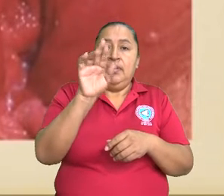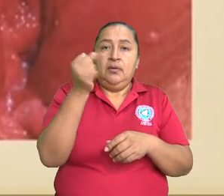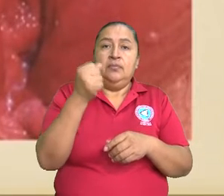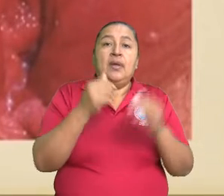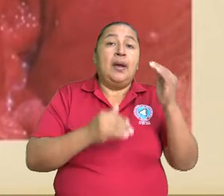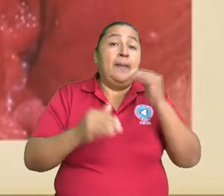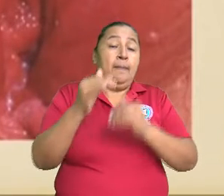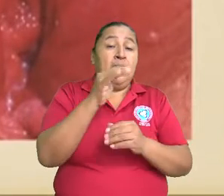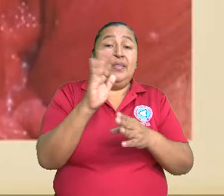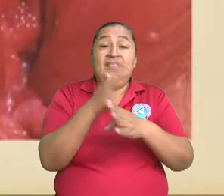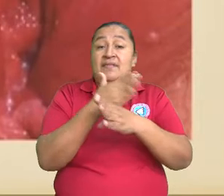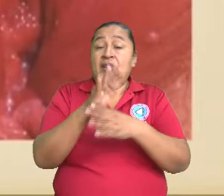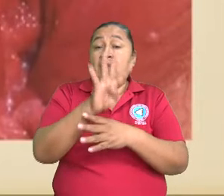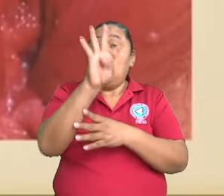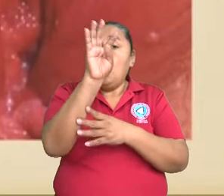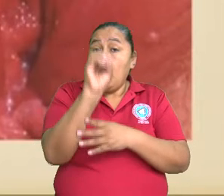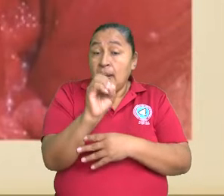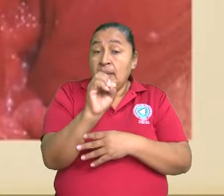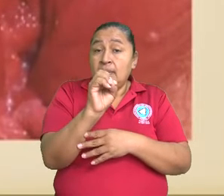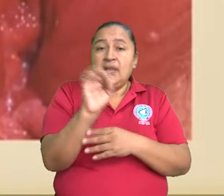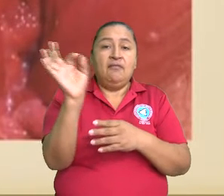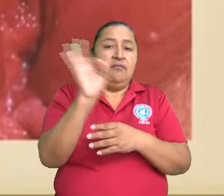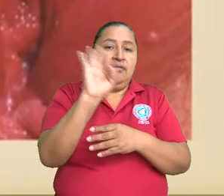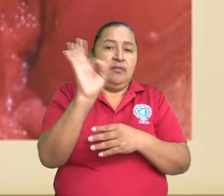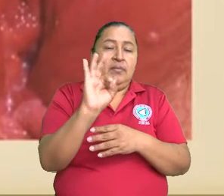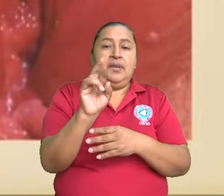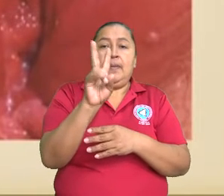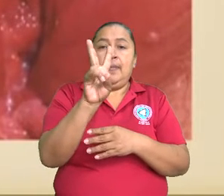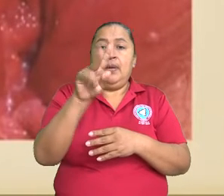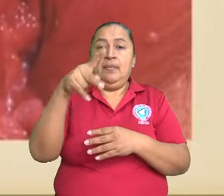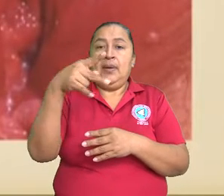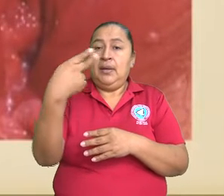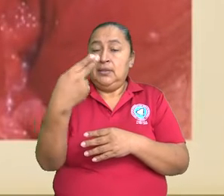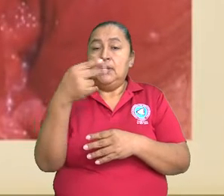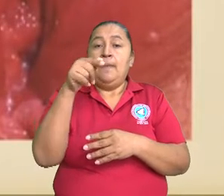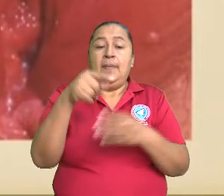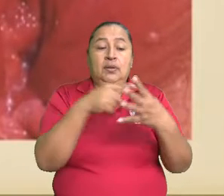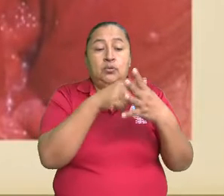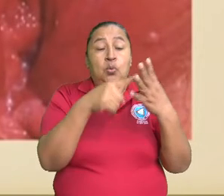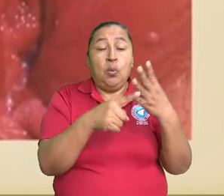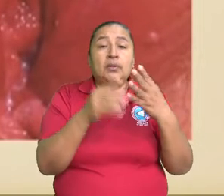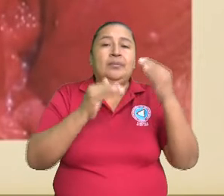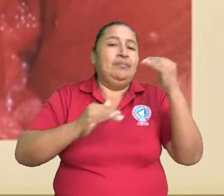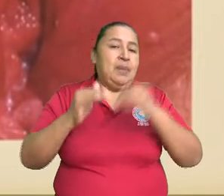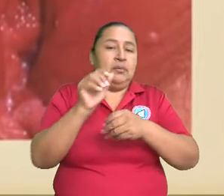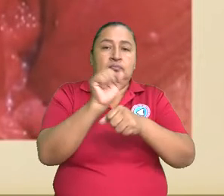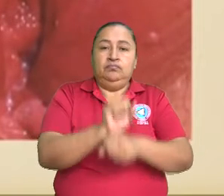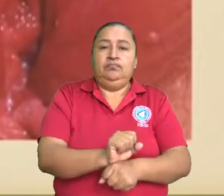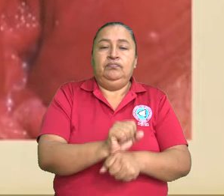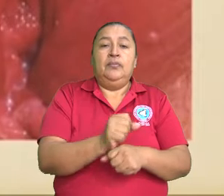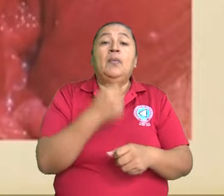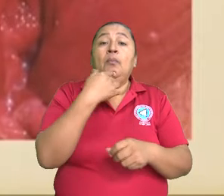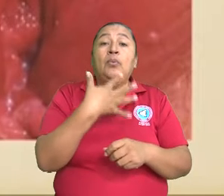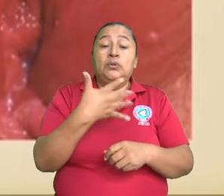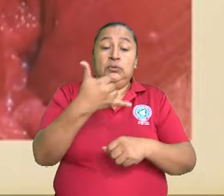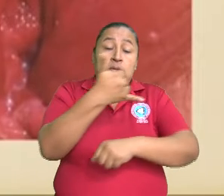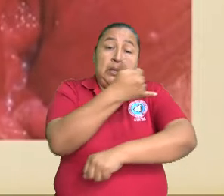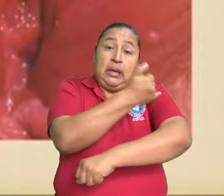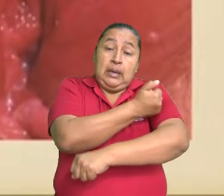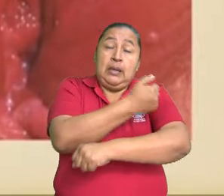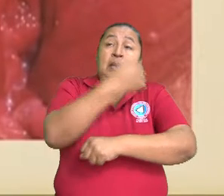de 40 tipos de virus de papiloma humano. Pero 40. Esos cuatro que tenemos en la pantalla son los más frecuentes. Por eso es que las vacunas